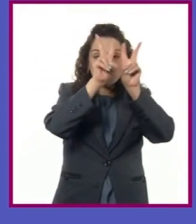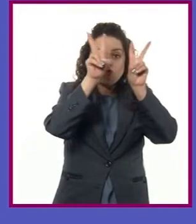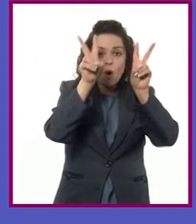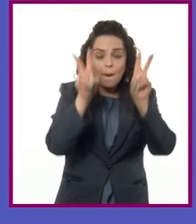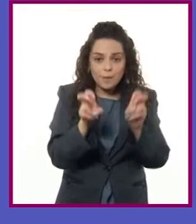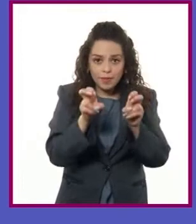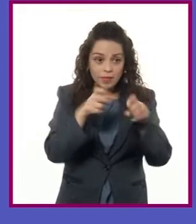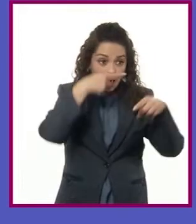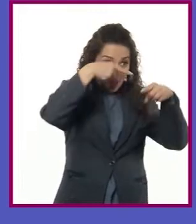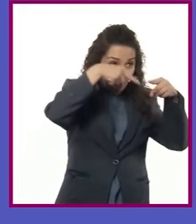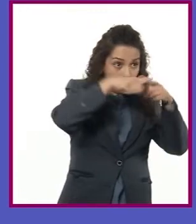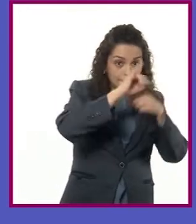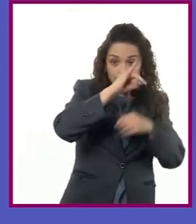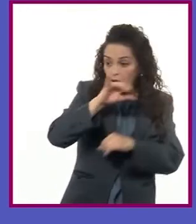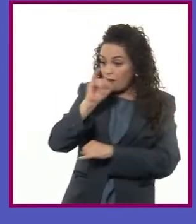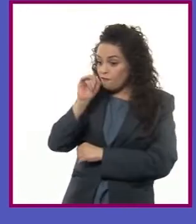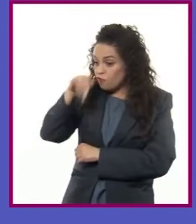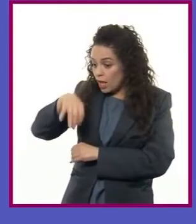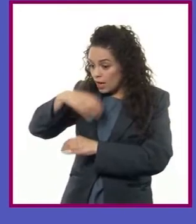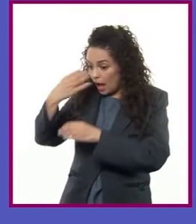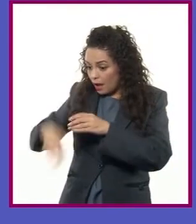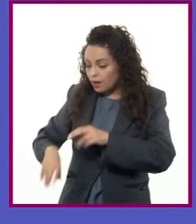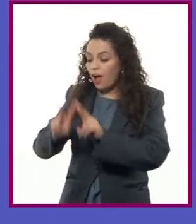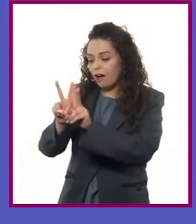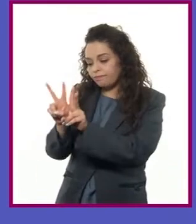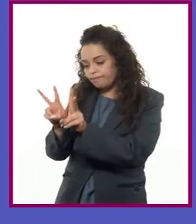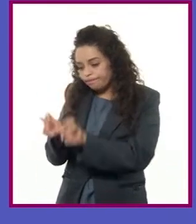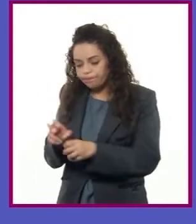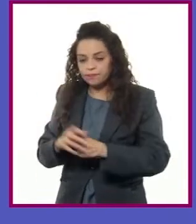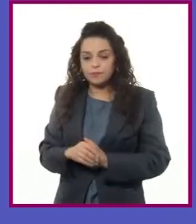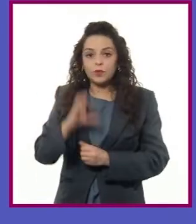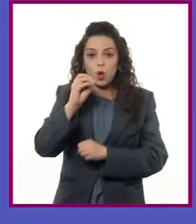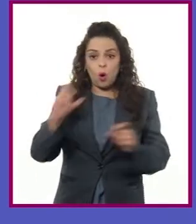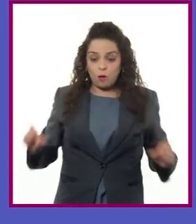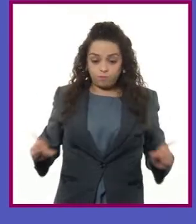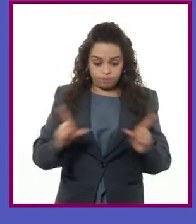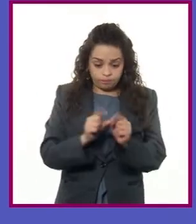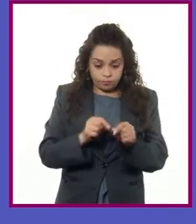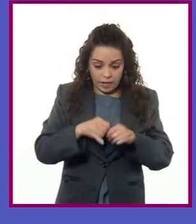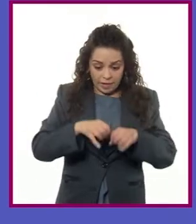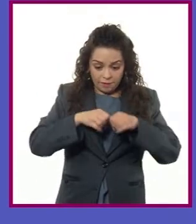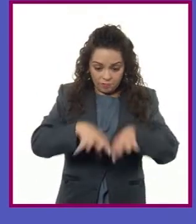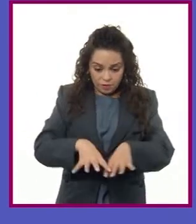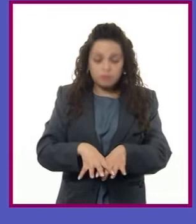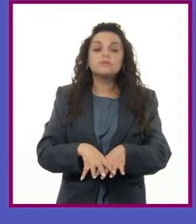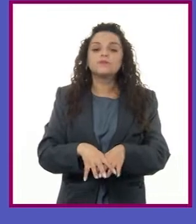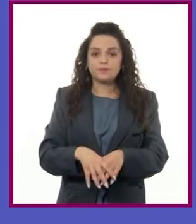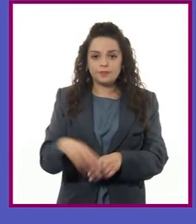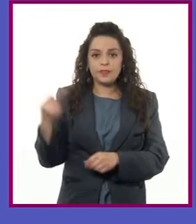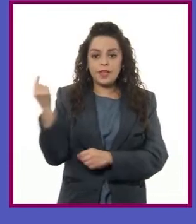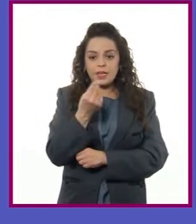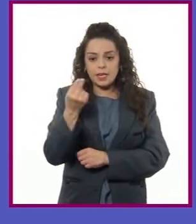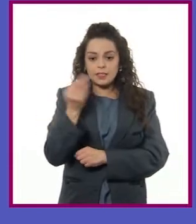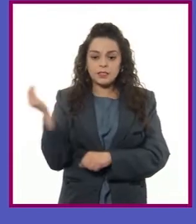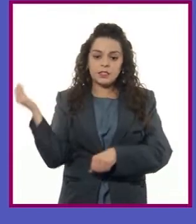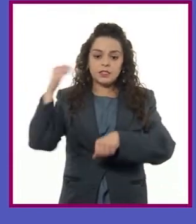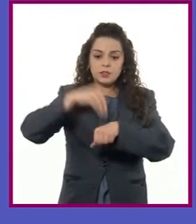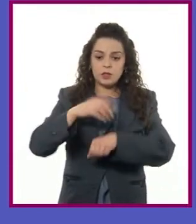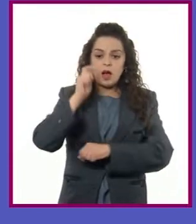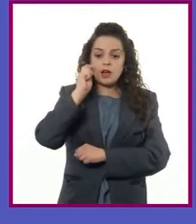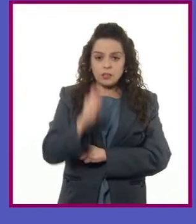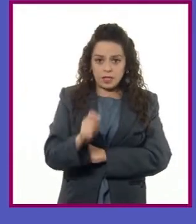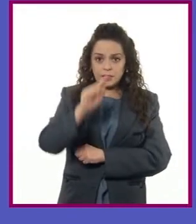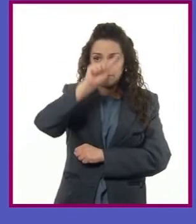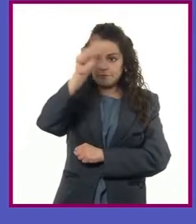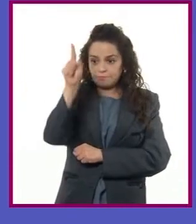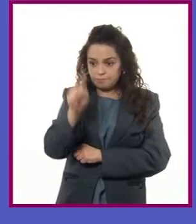la misma. Y si hacemos un corte de información, agregamos corchetes con 3 puntos suspensivos y la fuente